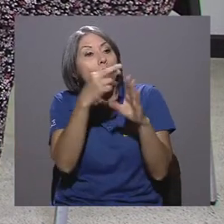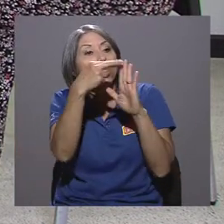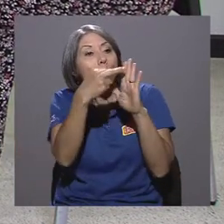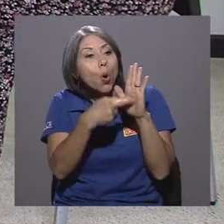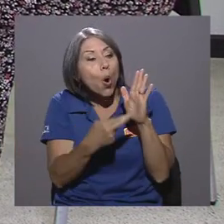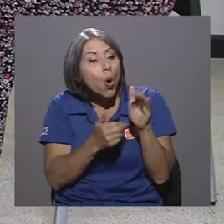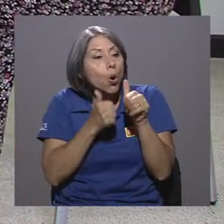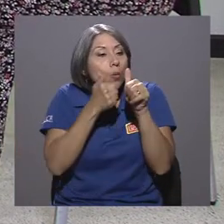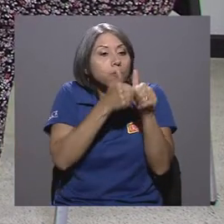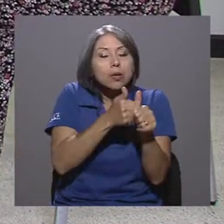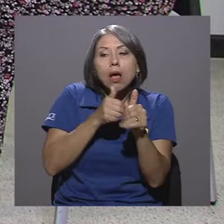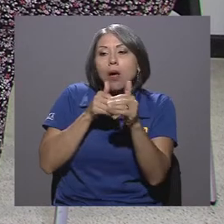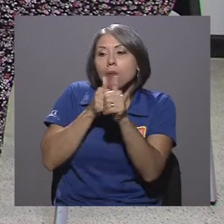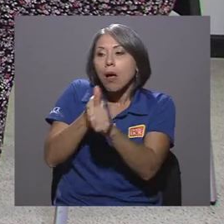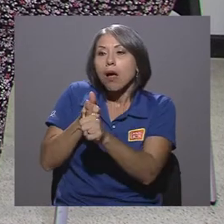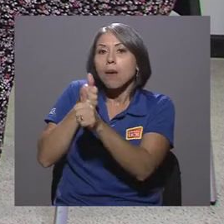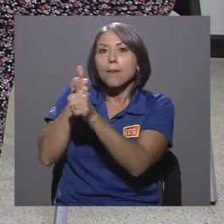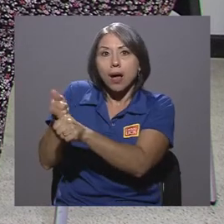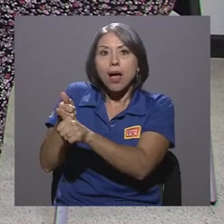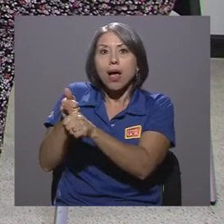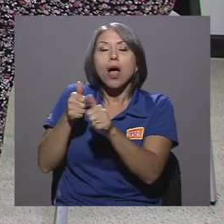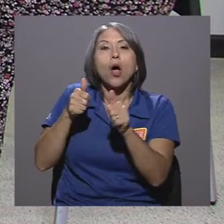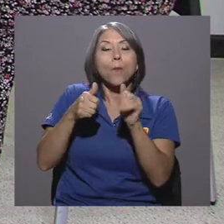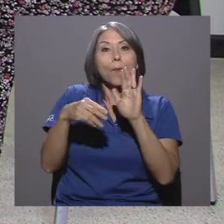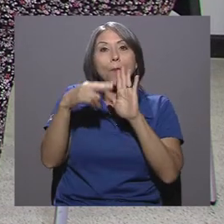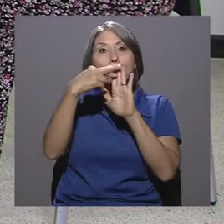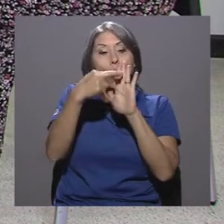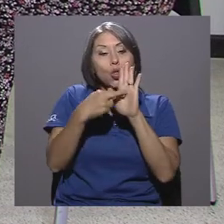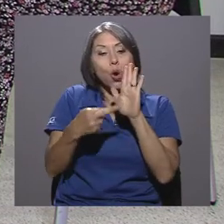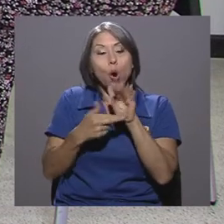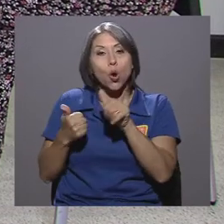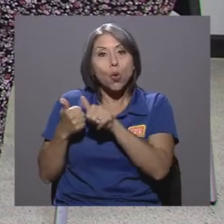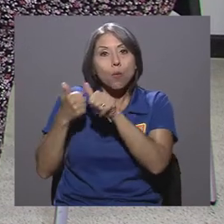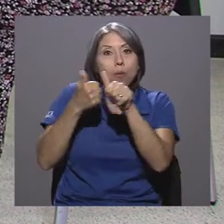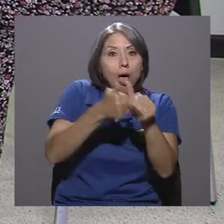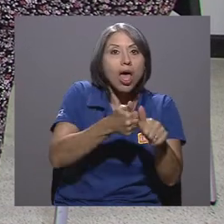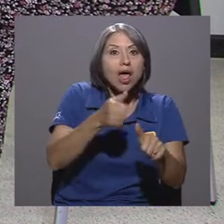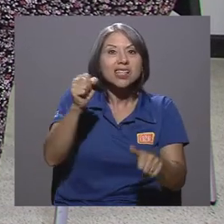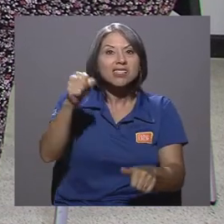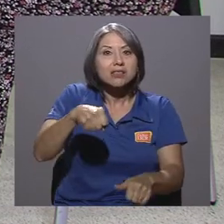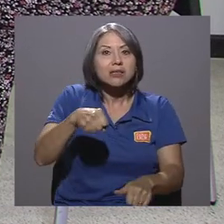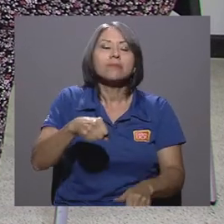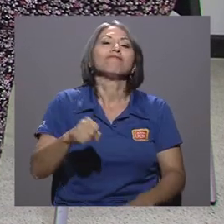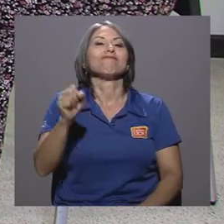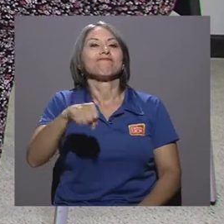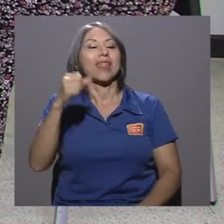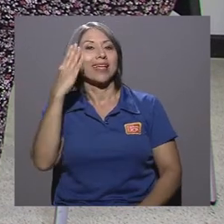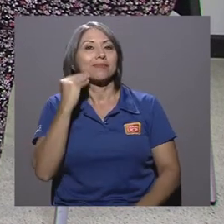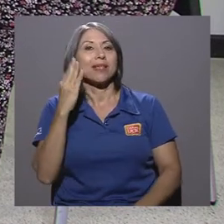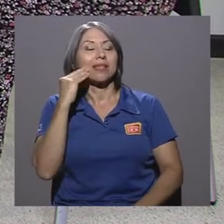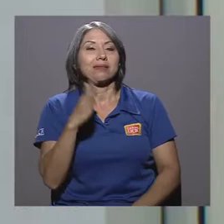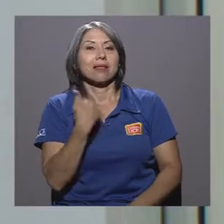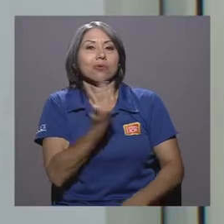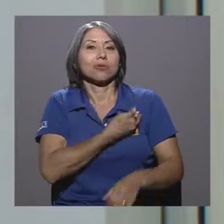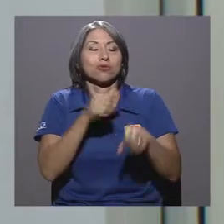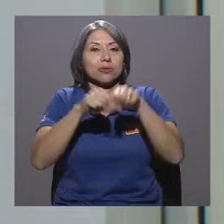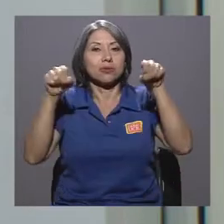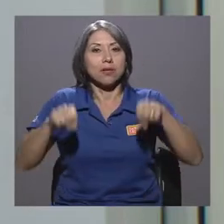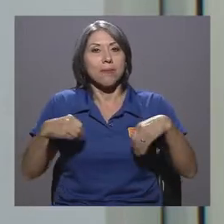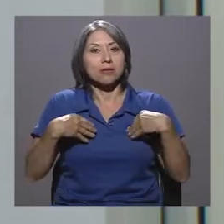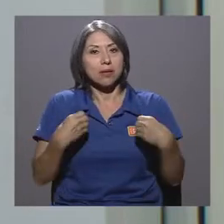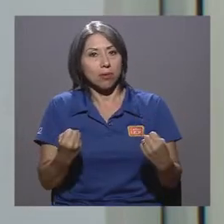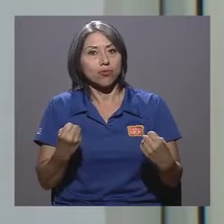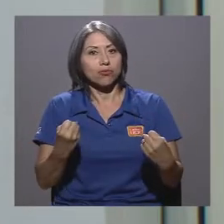¿verdad? Los protocolos son los pasos a seguir. Sí. Aquí hay que rescatar la experiencia que tiene nuestro sistema de salud. Es